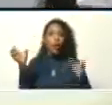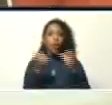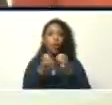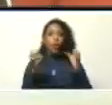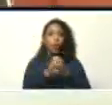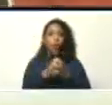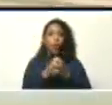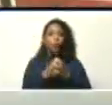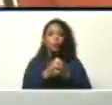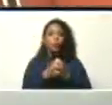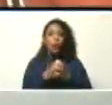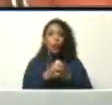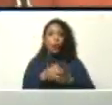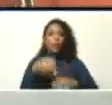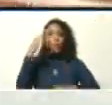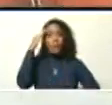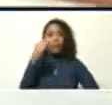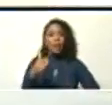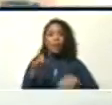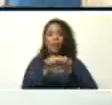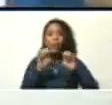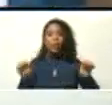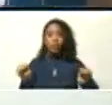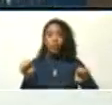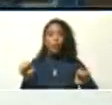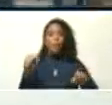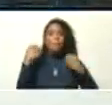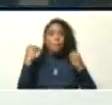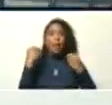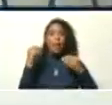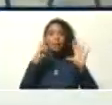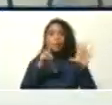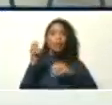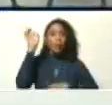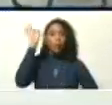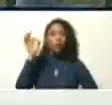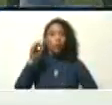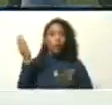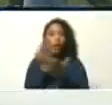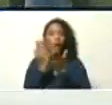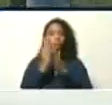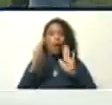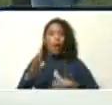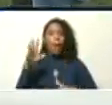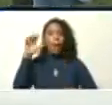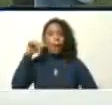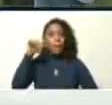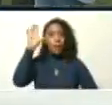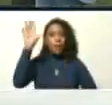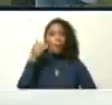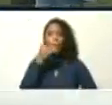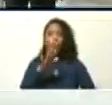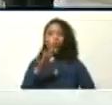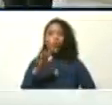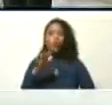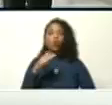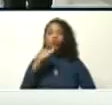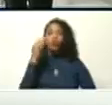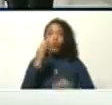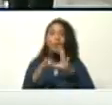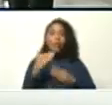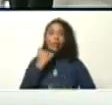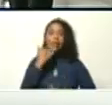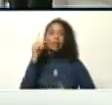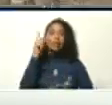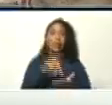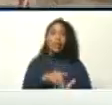para el 70% de escuelas y liceos del país, y aspiramos en los próximos días a llegar al 100%.